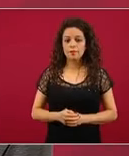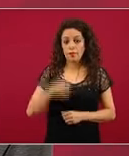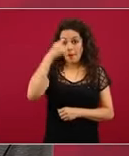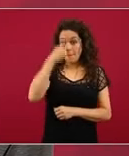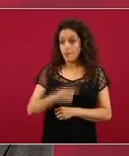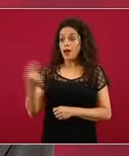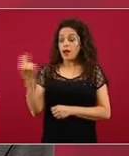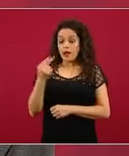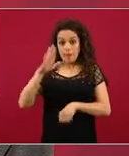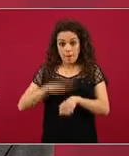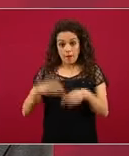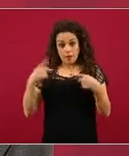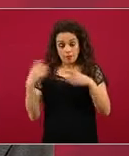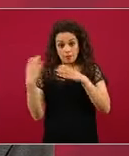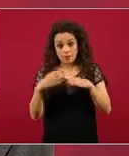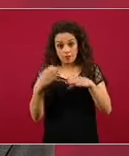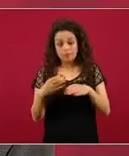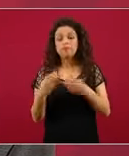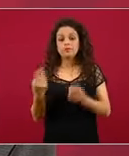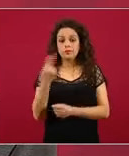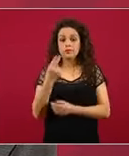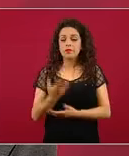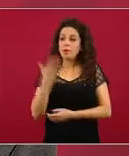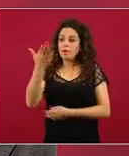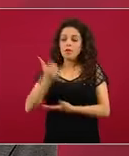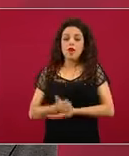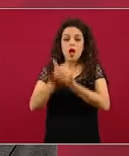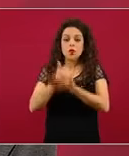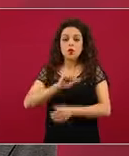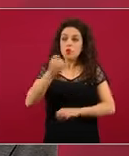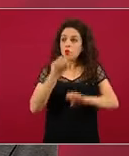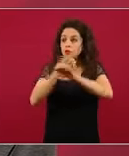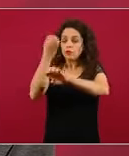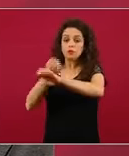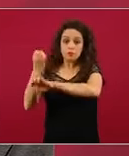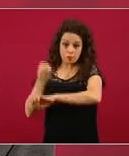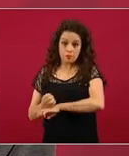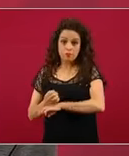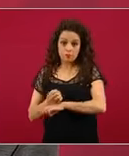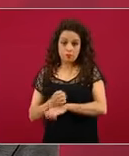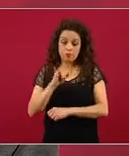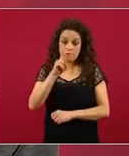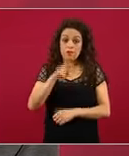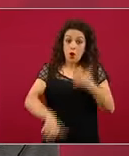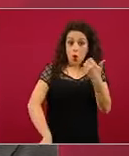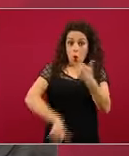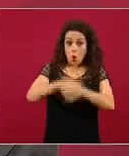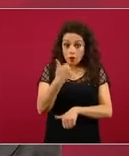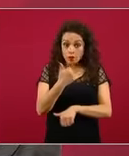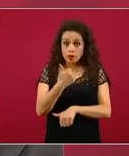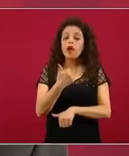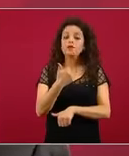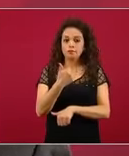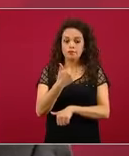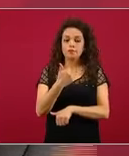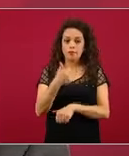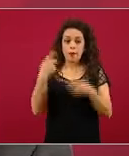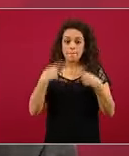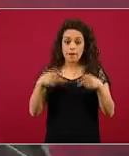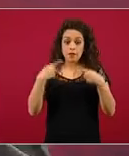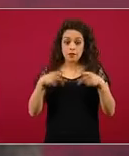a la solidaridad del resto de la nación y efectivamente de 11 entidades federativas se han enviado personal, todavía